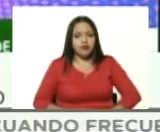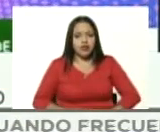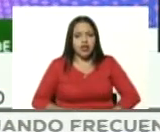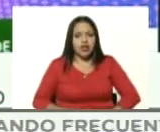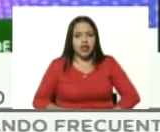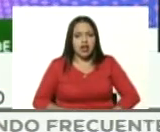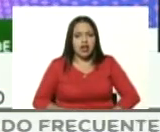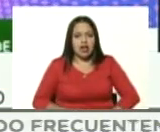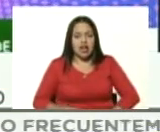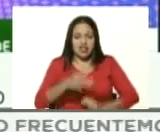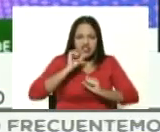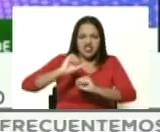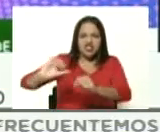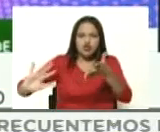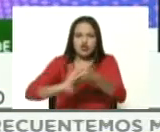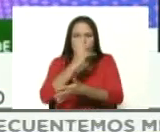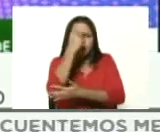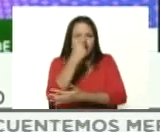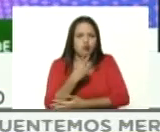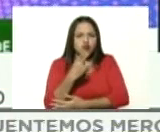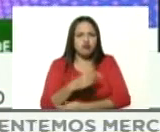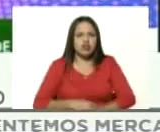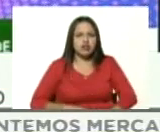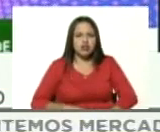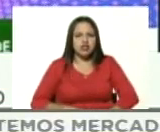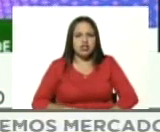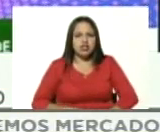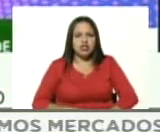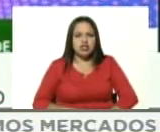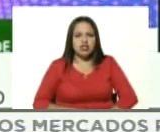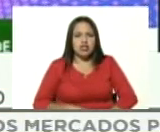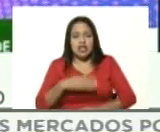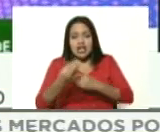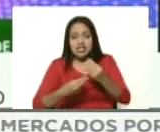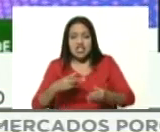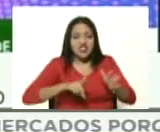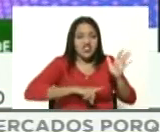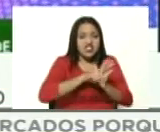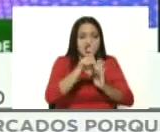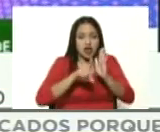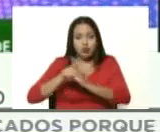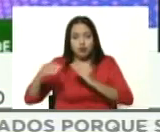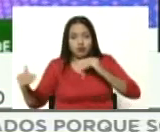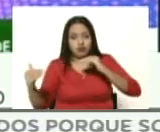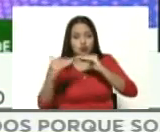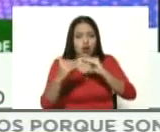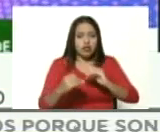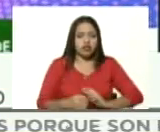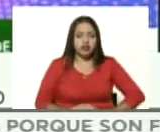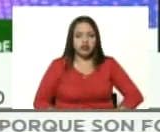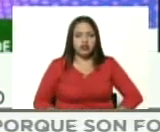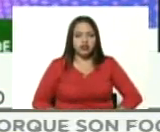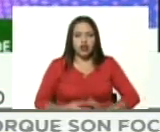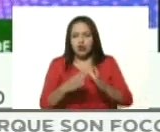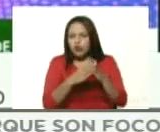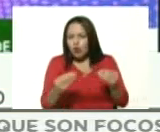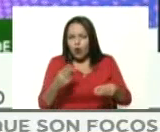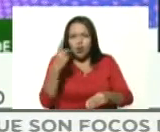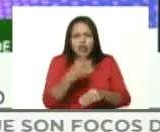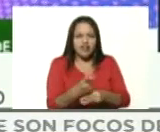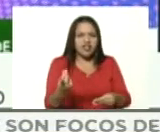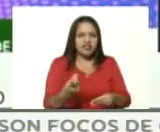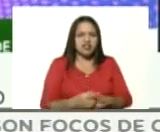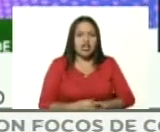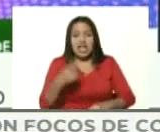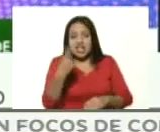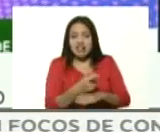pobreza y cerrar la brecha del desarrollo. Todo esto tiene que ver y tiene que